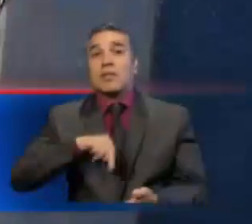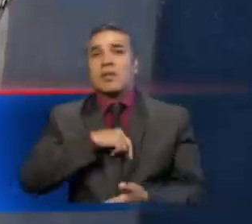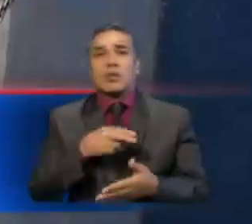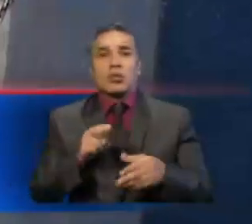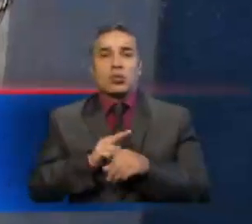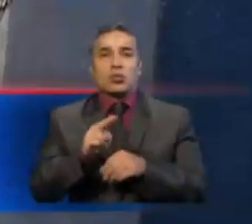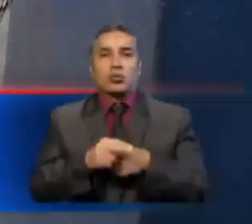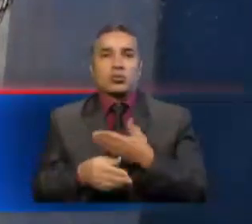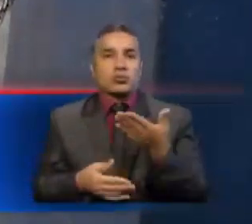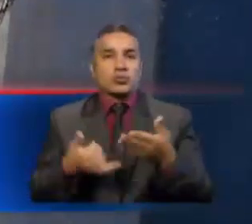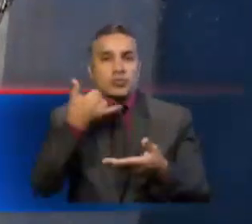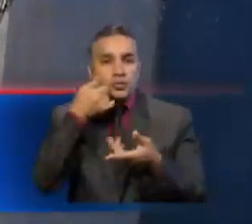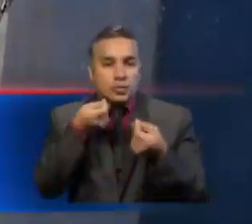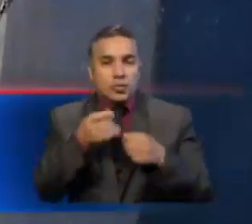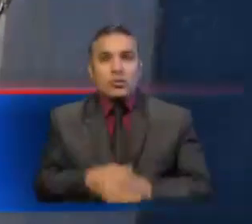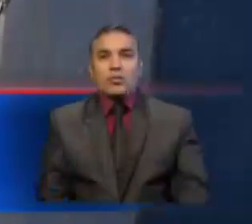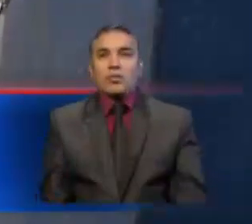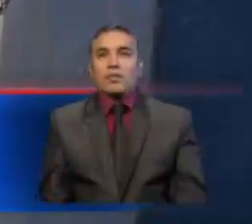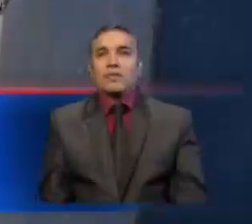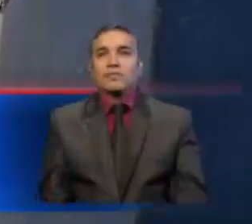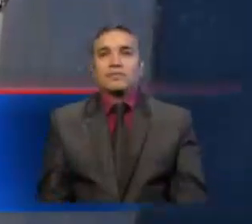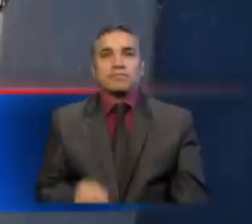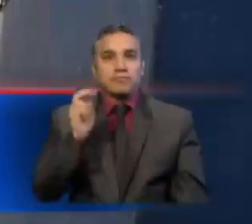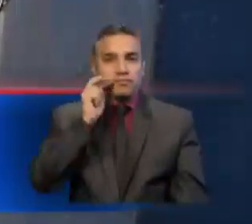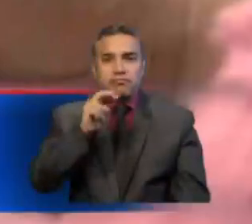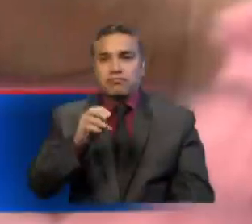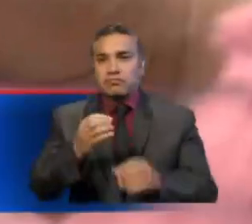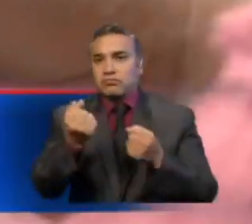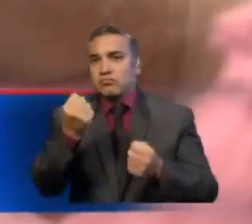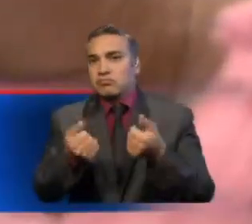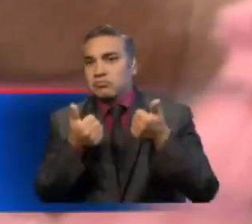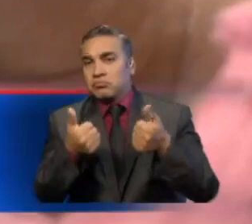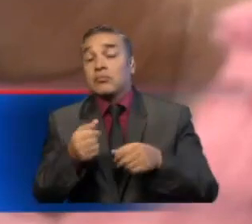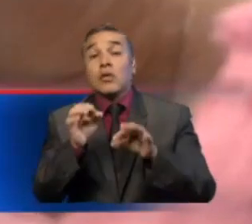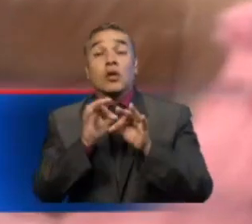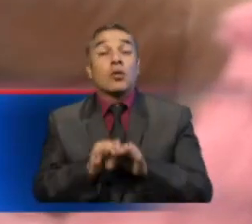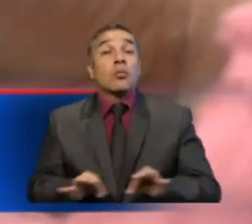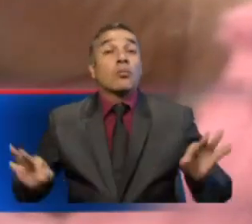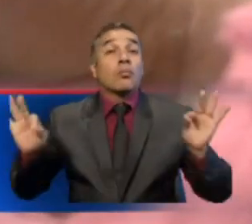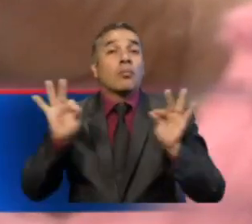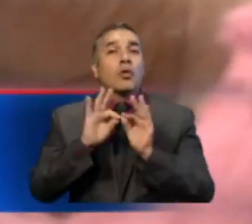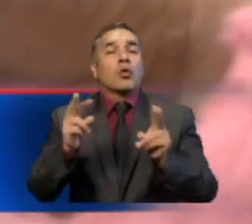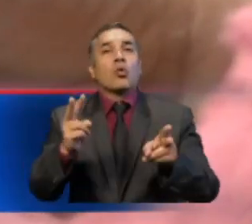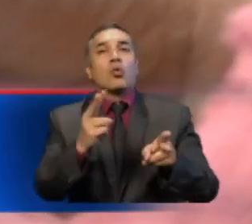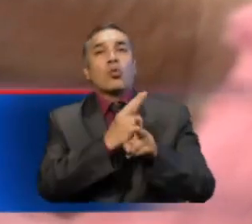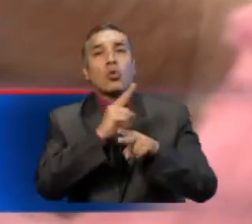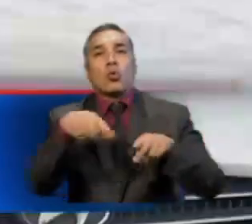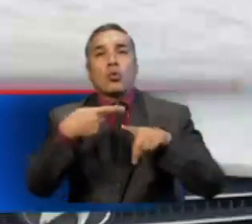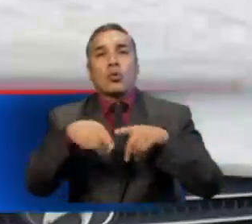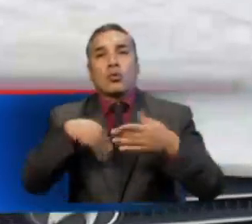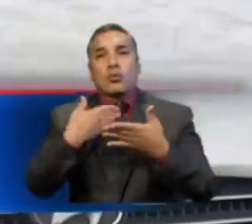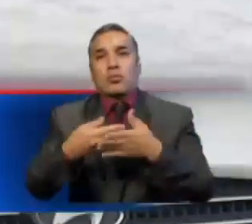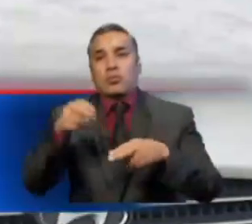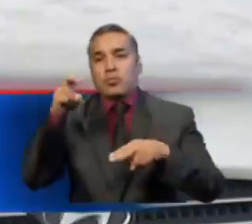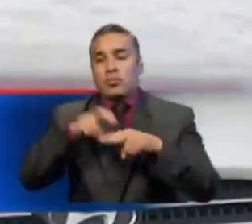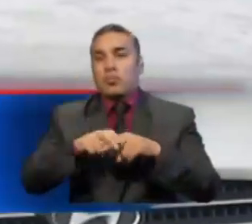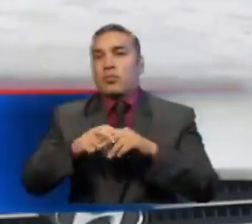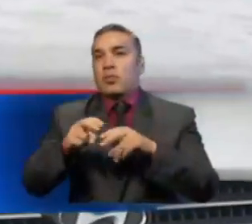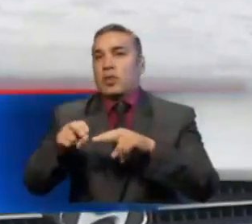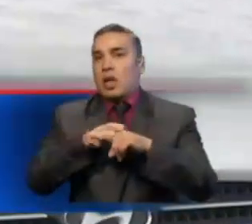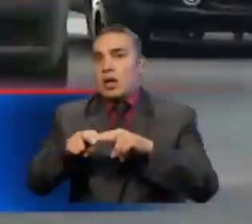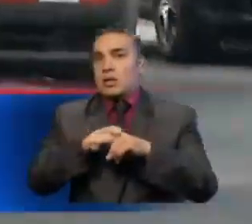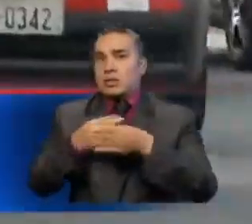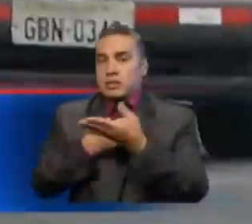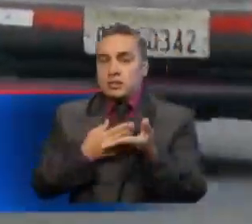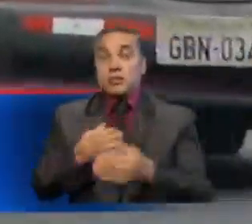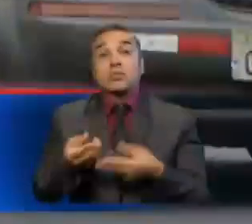aplicaciones por teléfono, hacemos seguimiento a las unidades. Es importante tener precaución a la hora de contratar los servicios de un